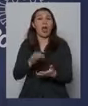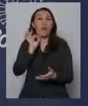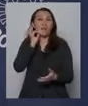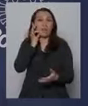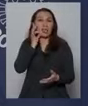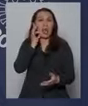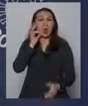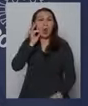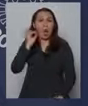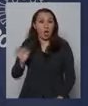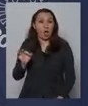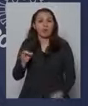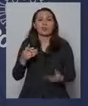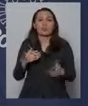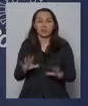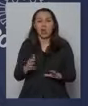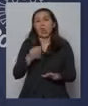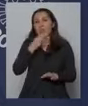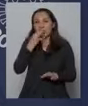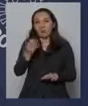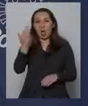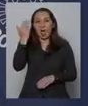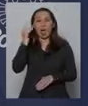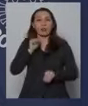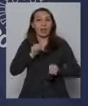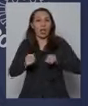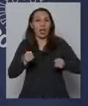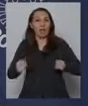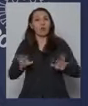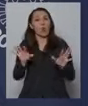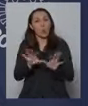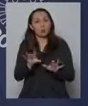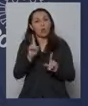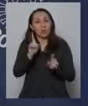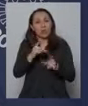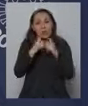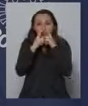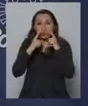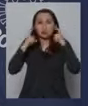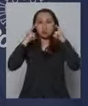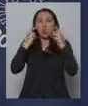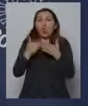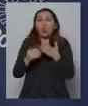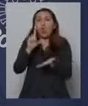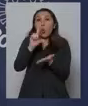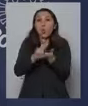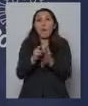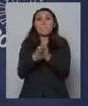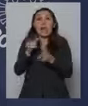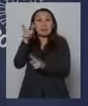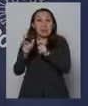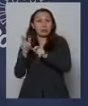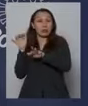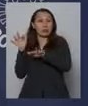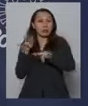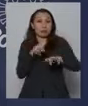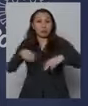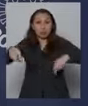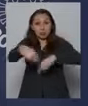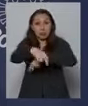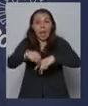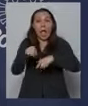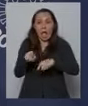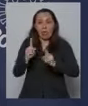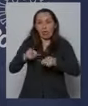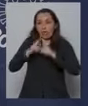Condes. Nosotros ya habíamos realizado un llamado a ocupar las mascarillas en lugares de mayor aglomeración. Incluso